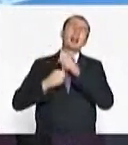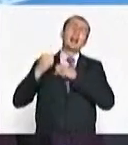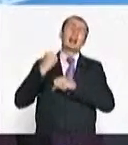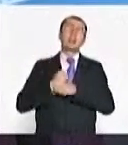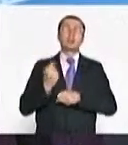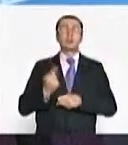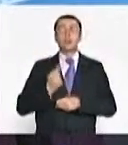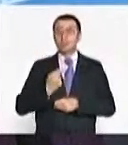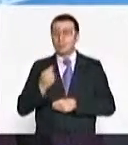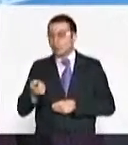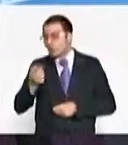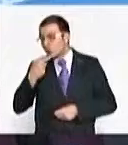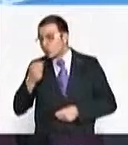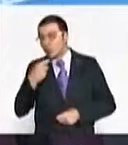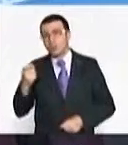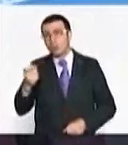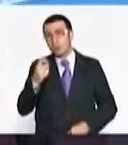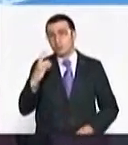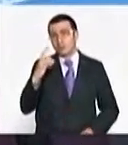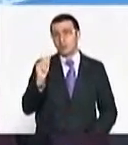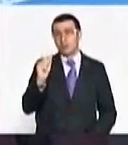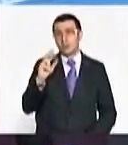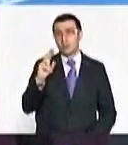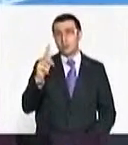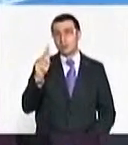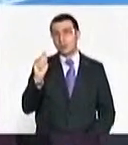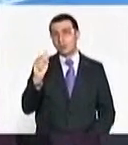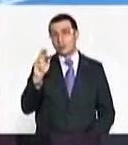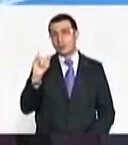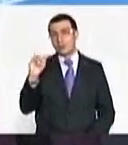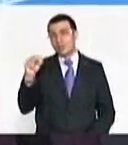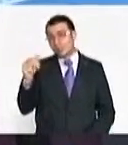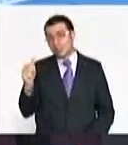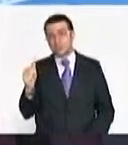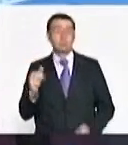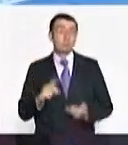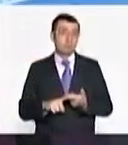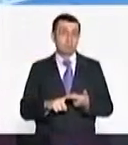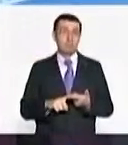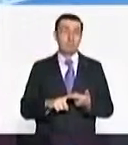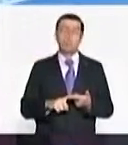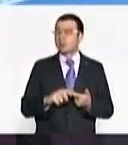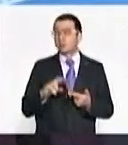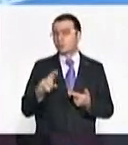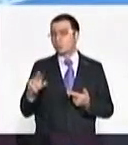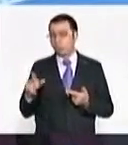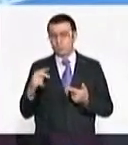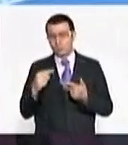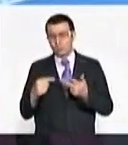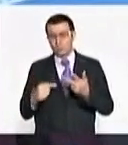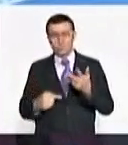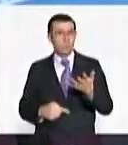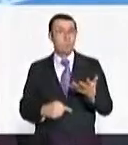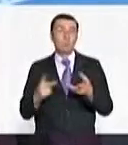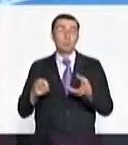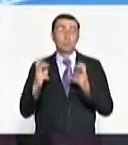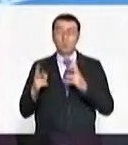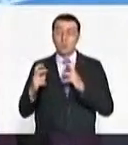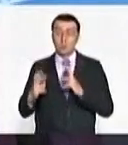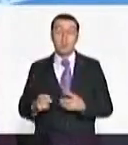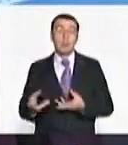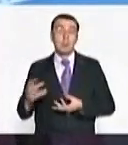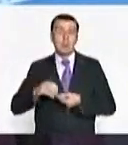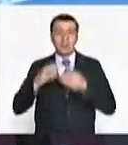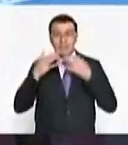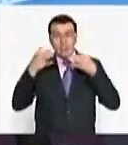de la warfarina para nuestros pacientes, pero hoy hay medicamentos como el rivaroxaban, que son medicamentos anticoagulantes, pero mucho más seguros. Entonces, de pronto la